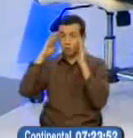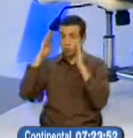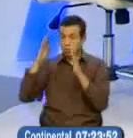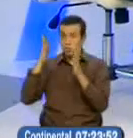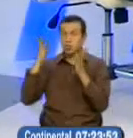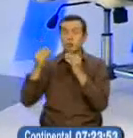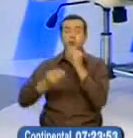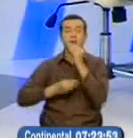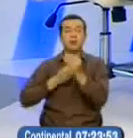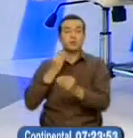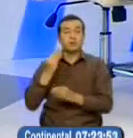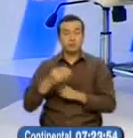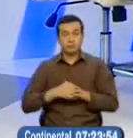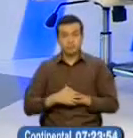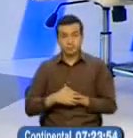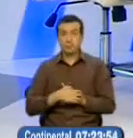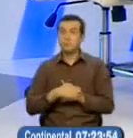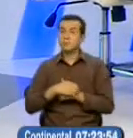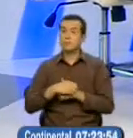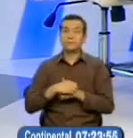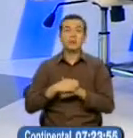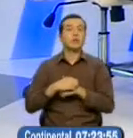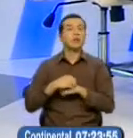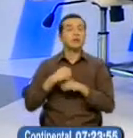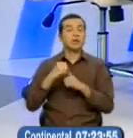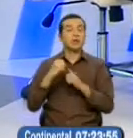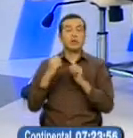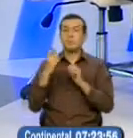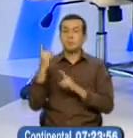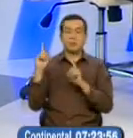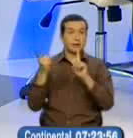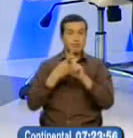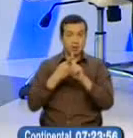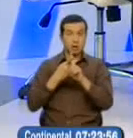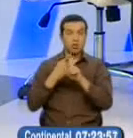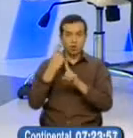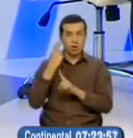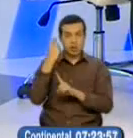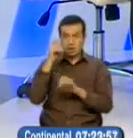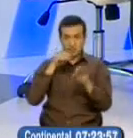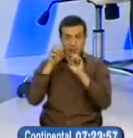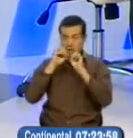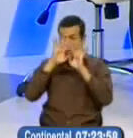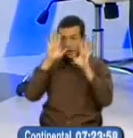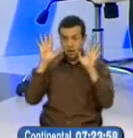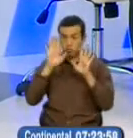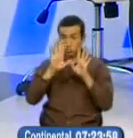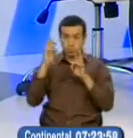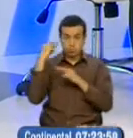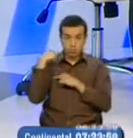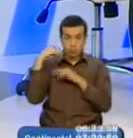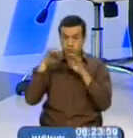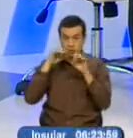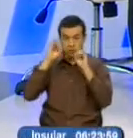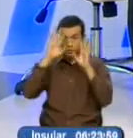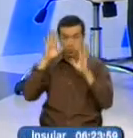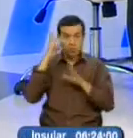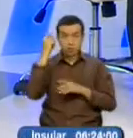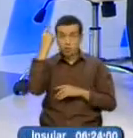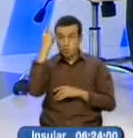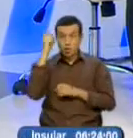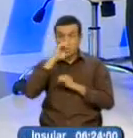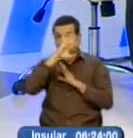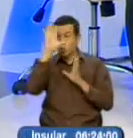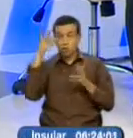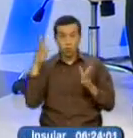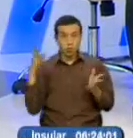en garantizar de que todo el mundo entiende exactamente lo que debe hacer. Y cuando no está claro ese